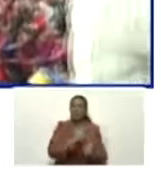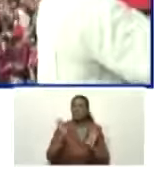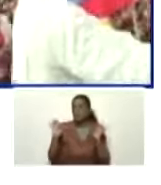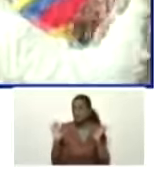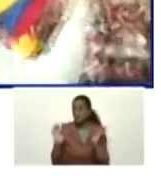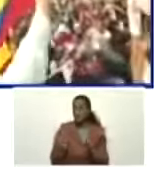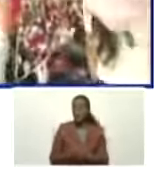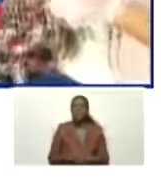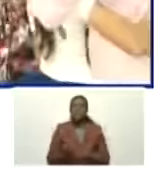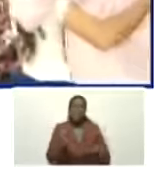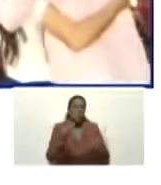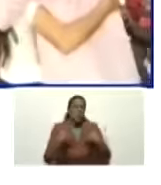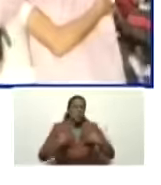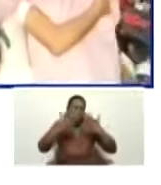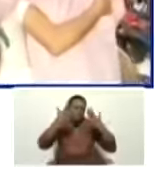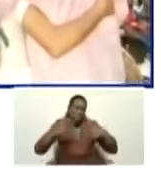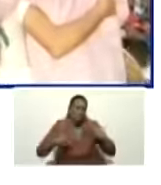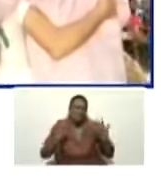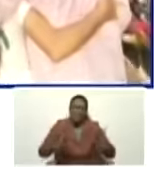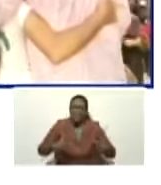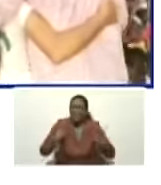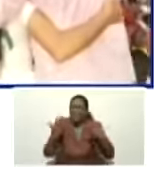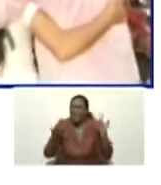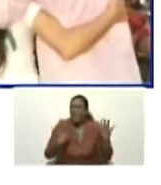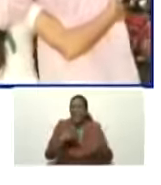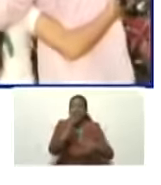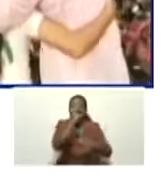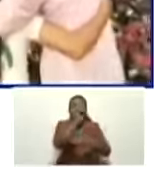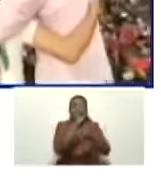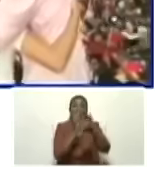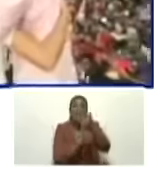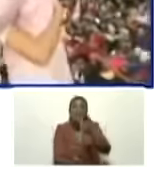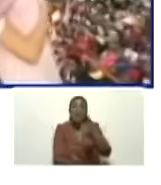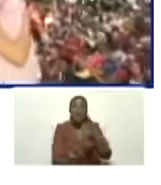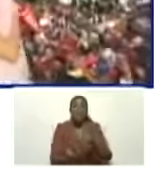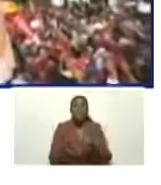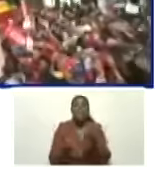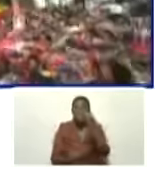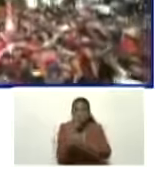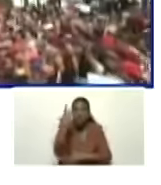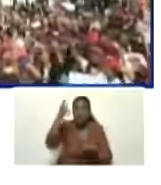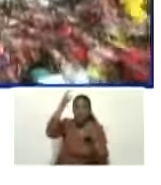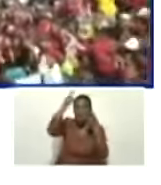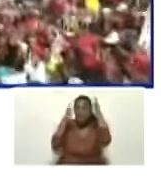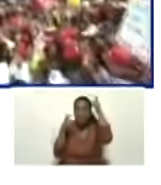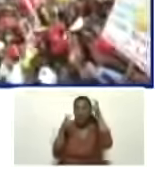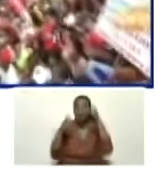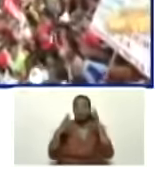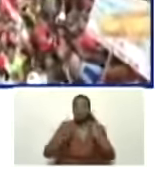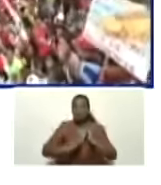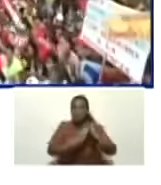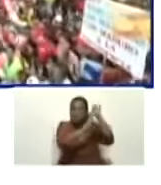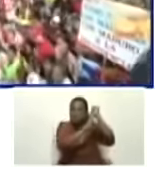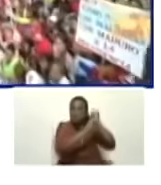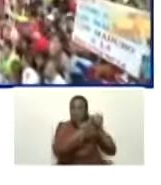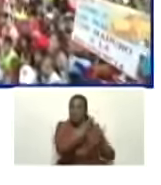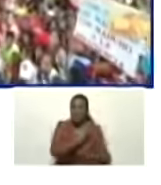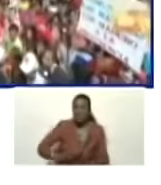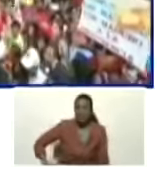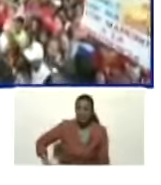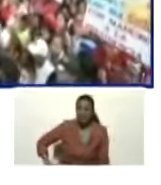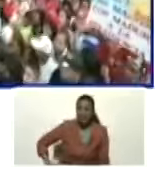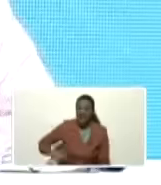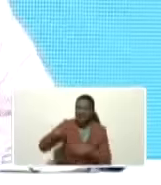Bueno, estoy feliz. La UNEFA fue fundada por nuestro comandante en jefe,